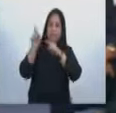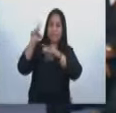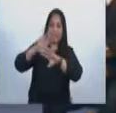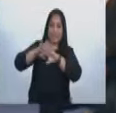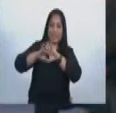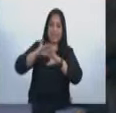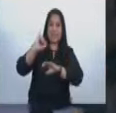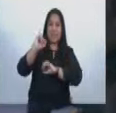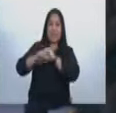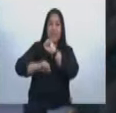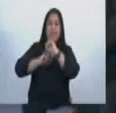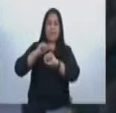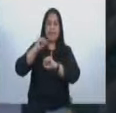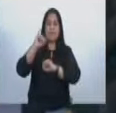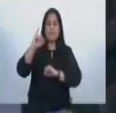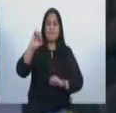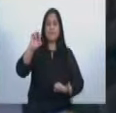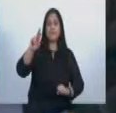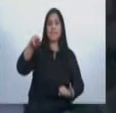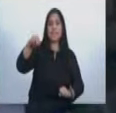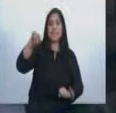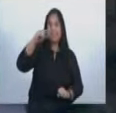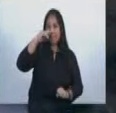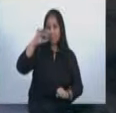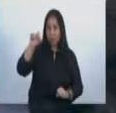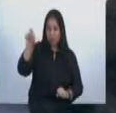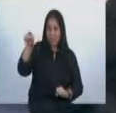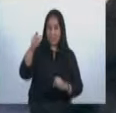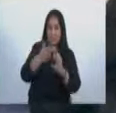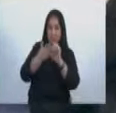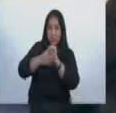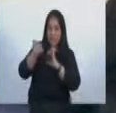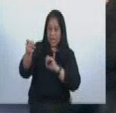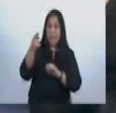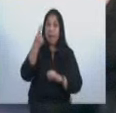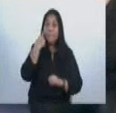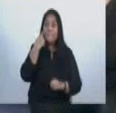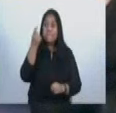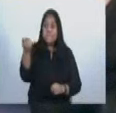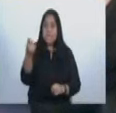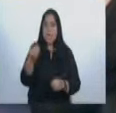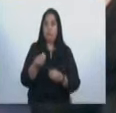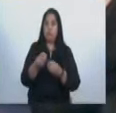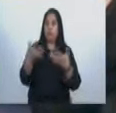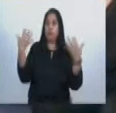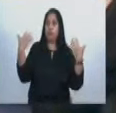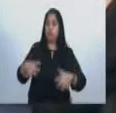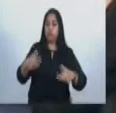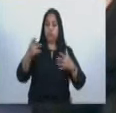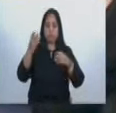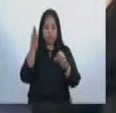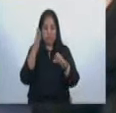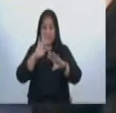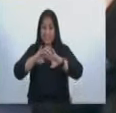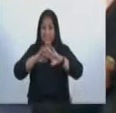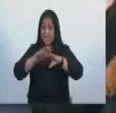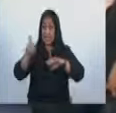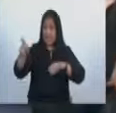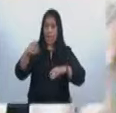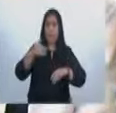en en Escuintla hace poco evidenció Hasta qué punto las cárceles han sido eh